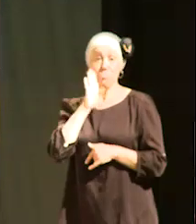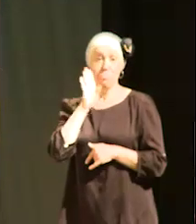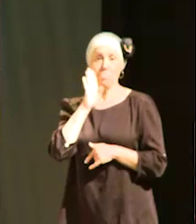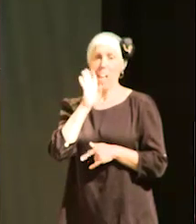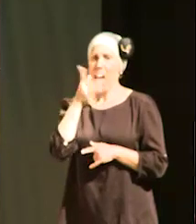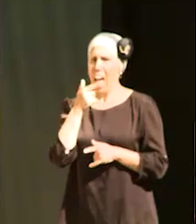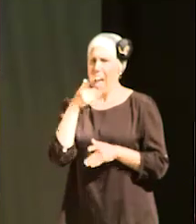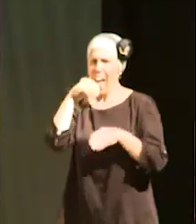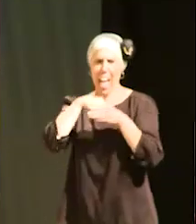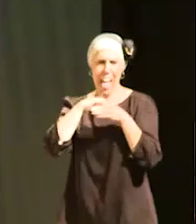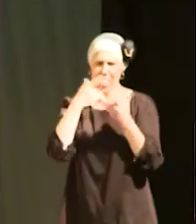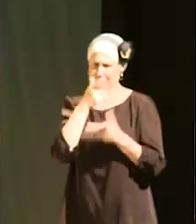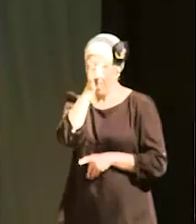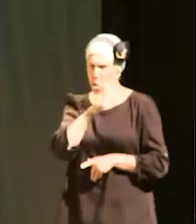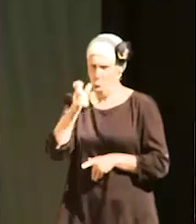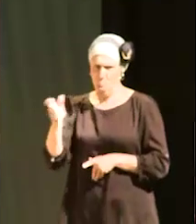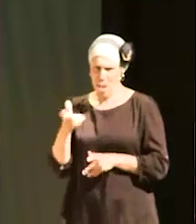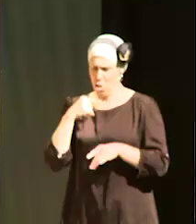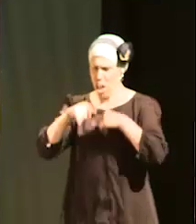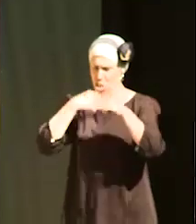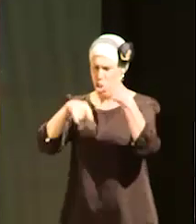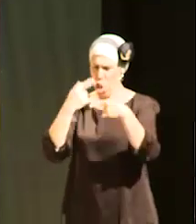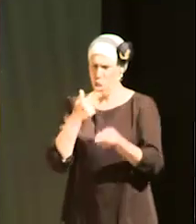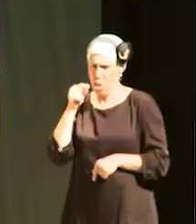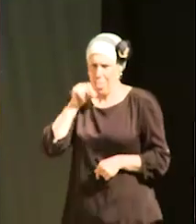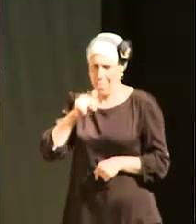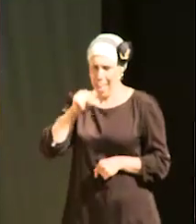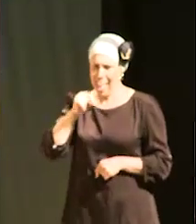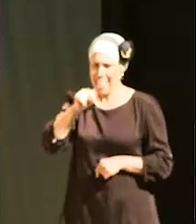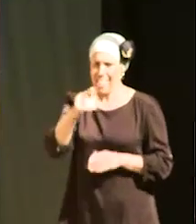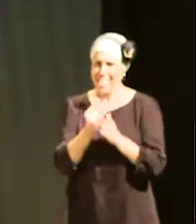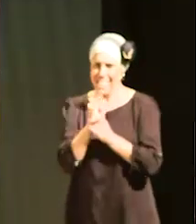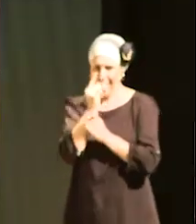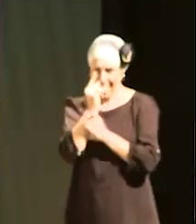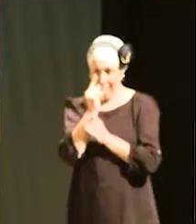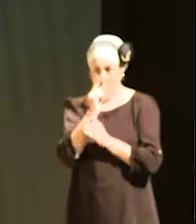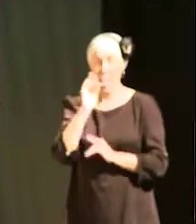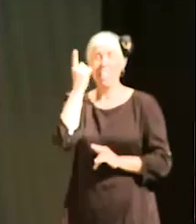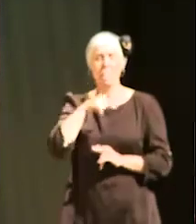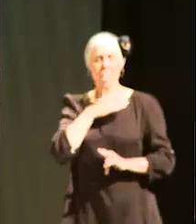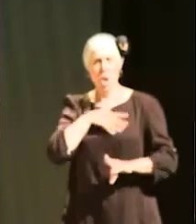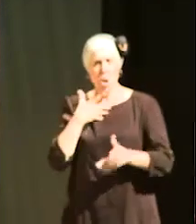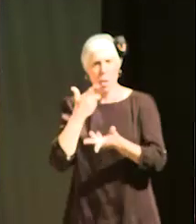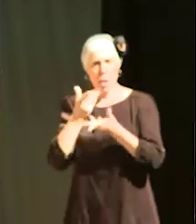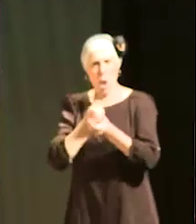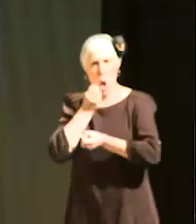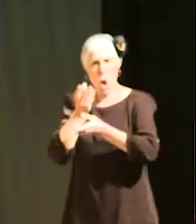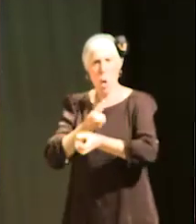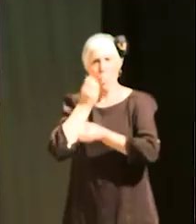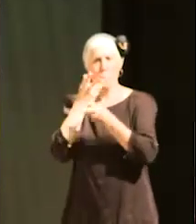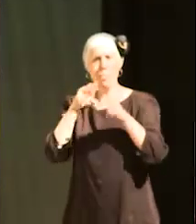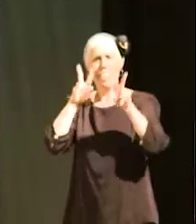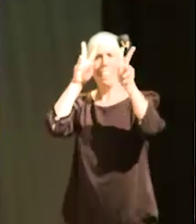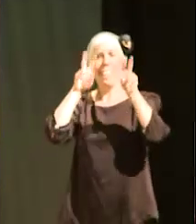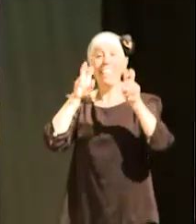día y te quería preguntar una cosita al respecto de las poderosas ir pensando preguntas que